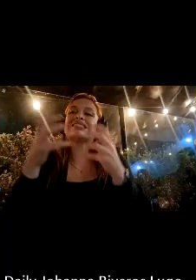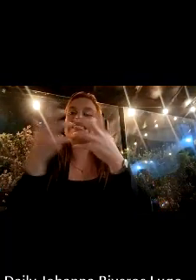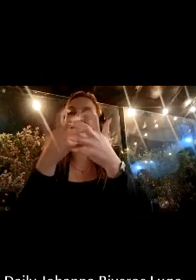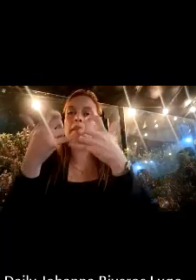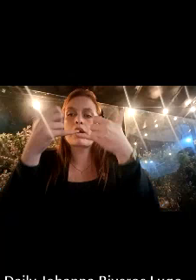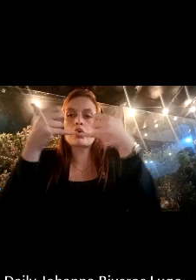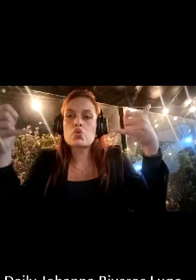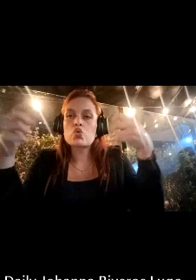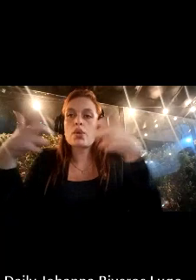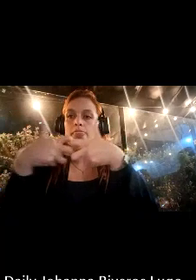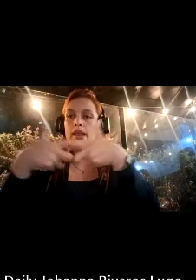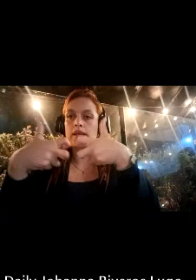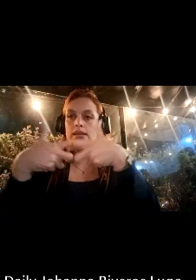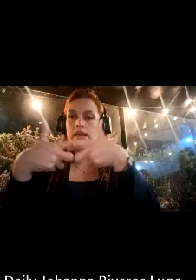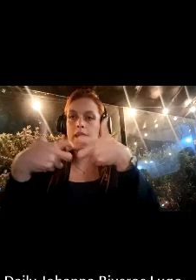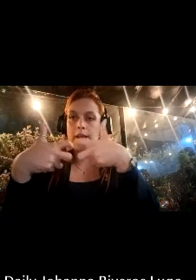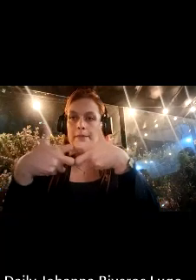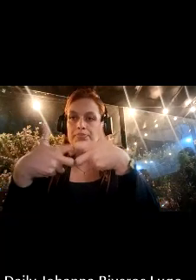Entonces,